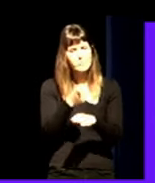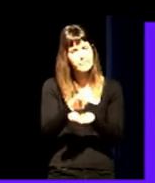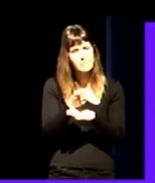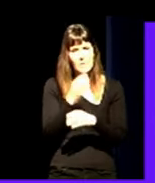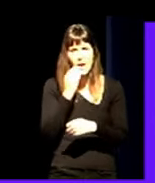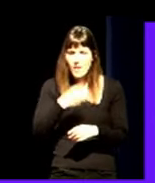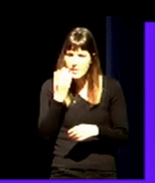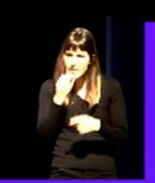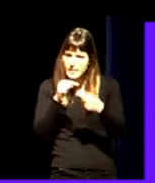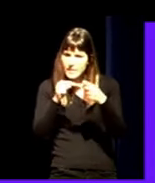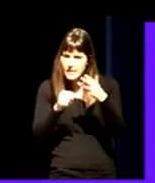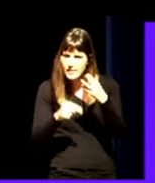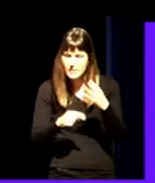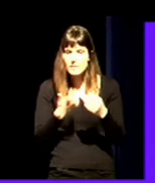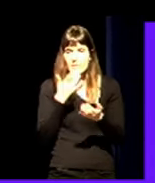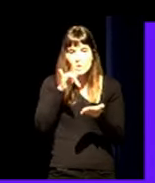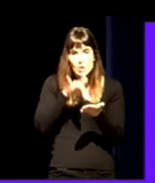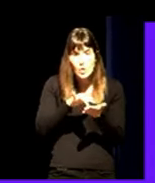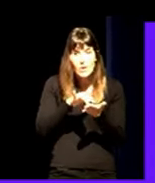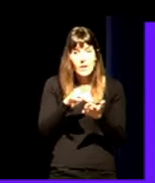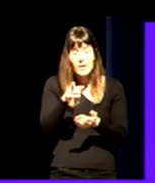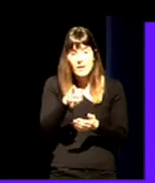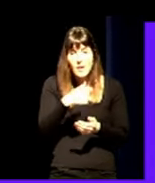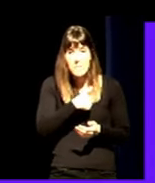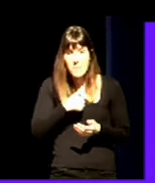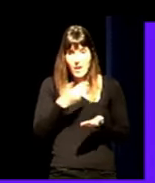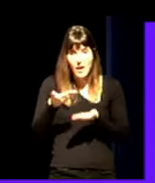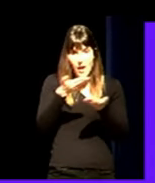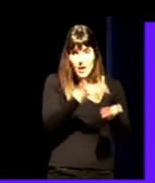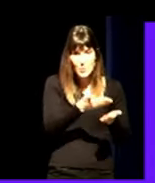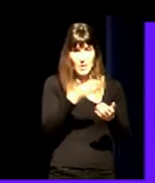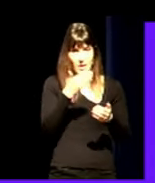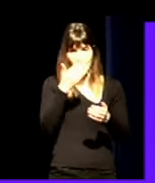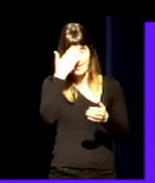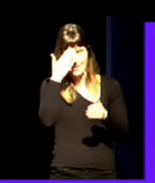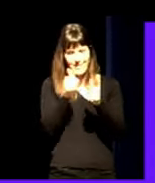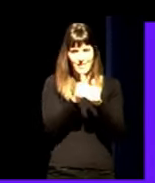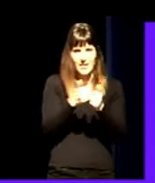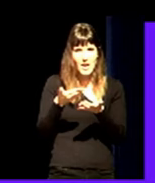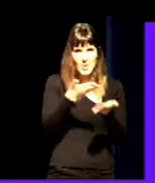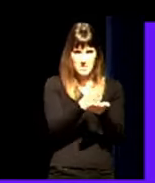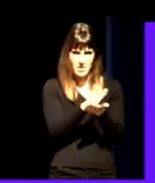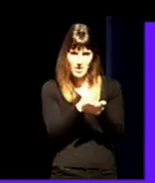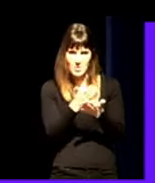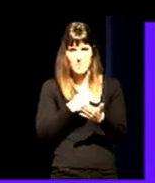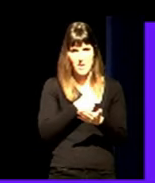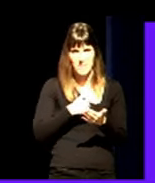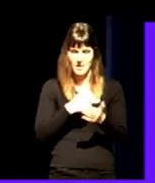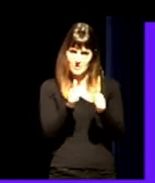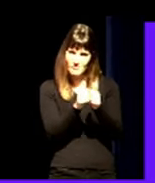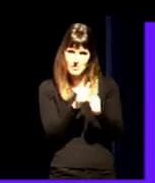que necesitan poner en marcha cuando quieren prestar esta ayuda, o esta mentoría, o esta mediación, o esta tutoría,